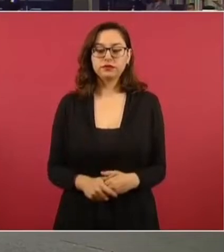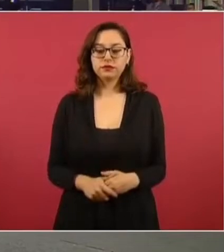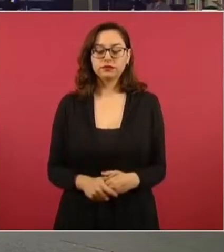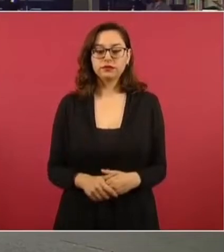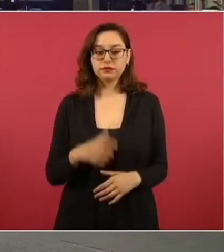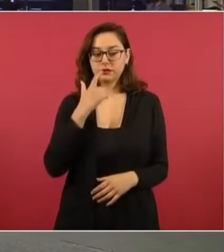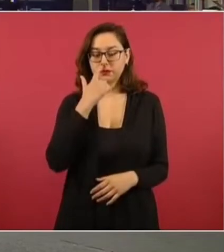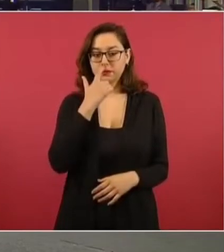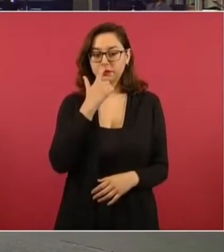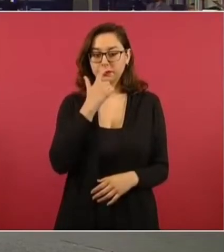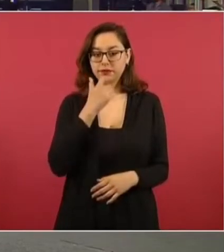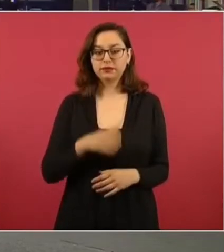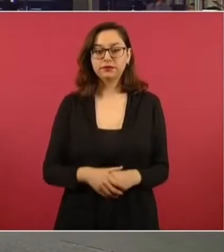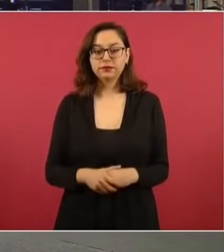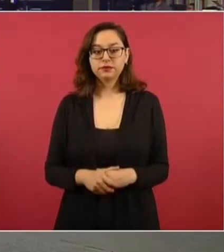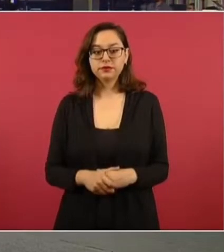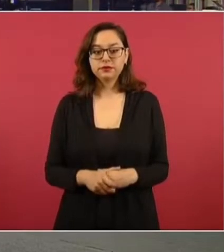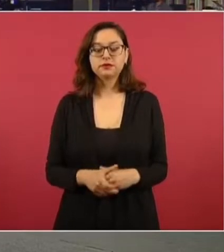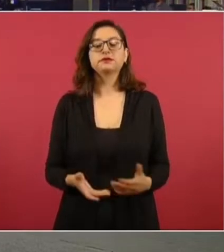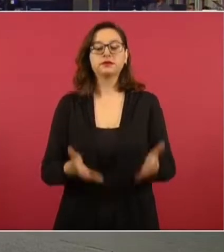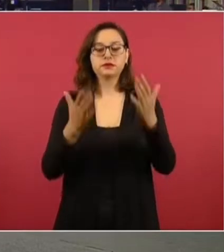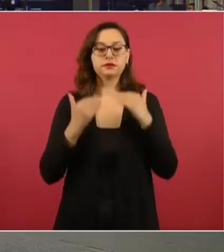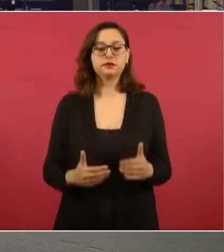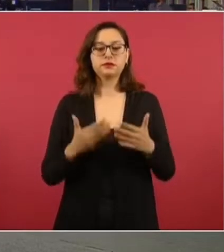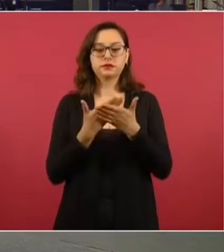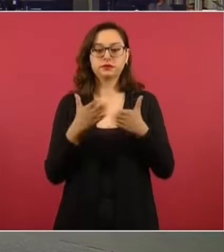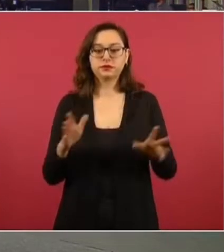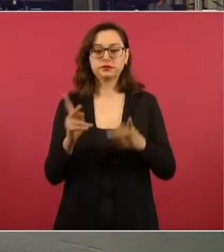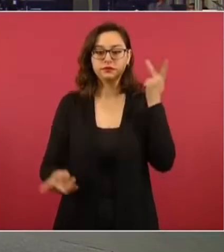Bueno, pues ahora sí ya vamos a las preguntas.